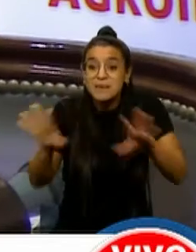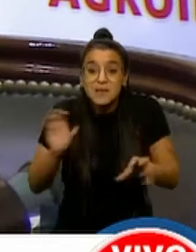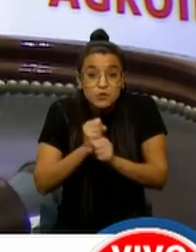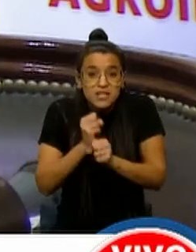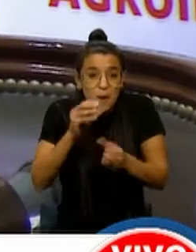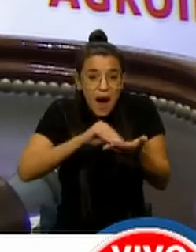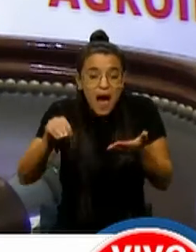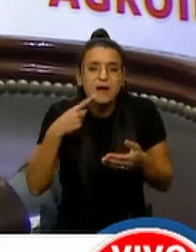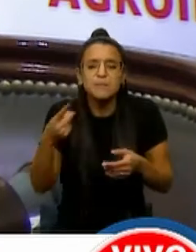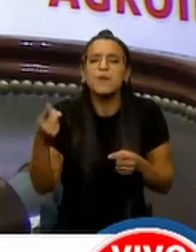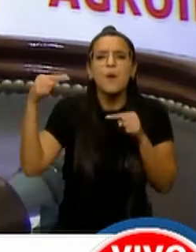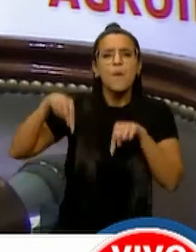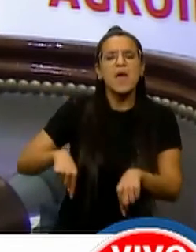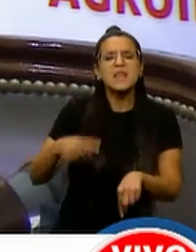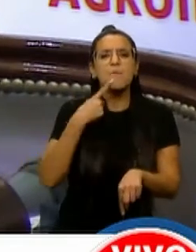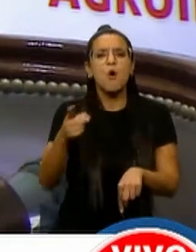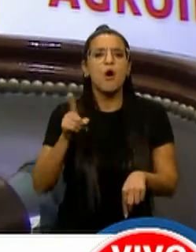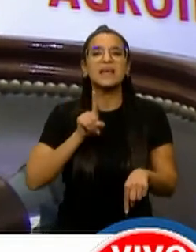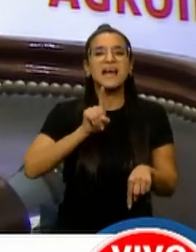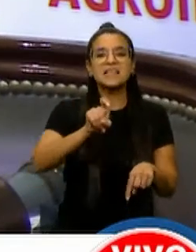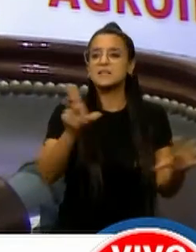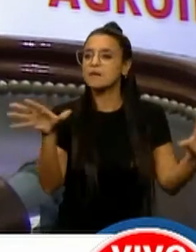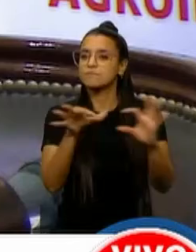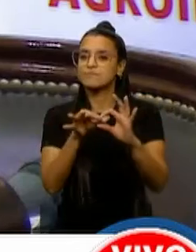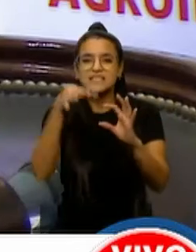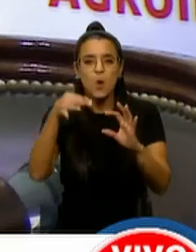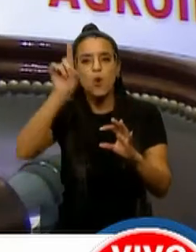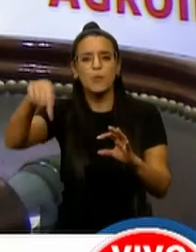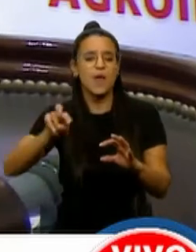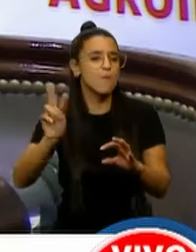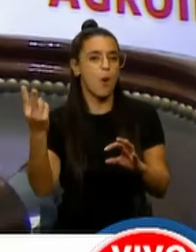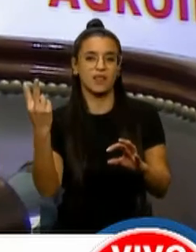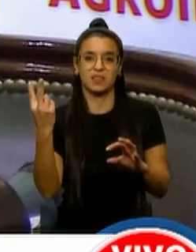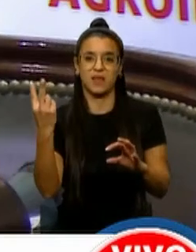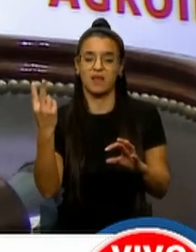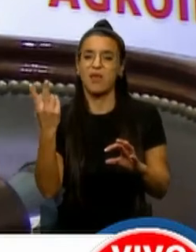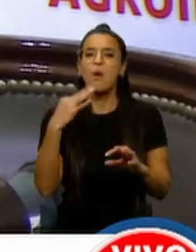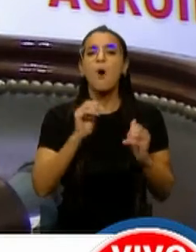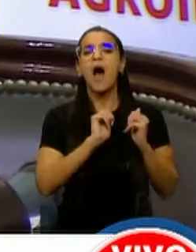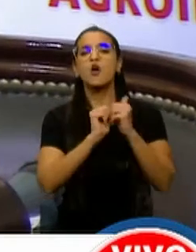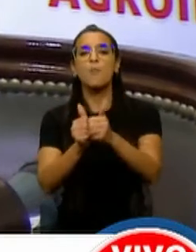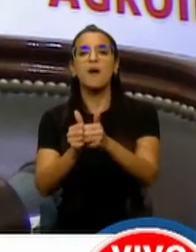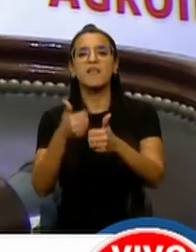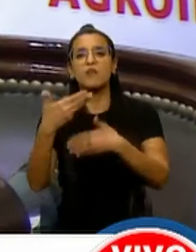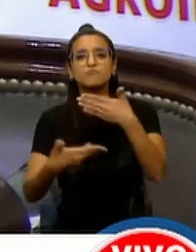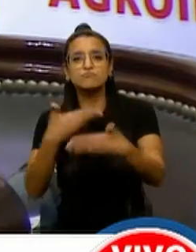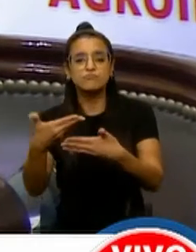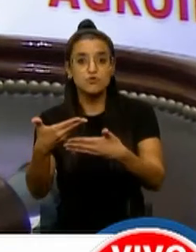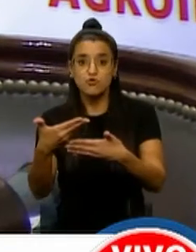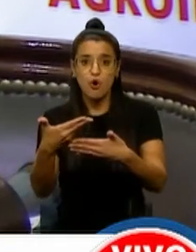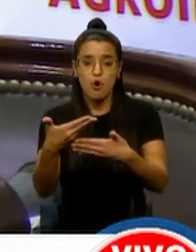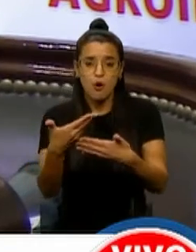prejuicio de la ligazón del cáncer con la muerte, a que teníamos que acompañar a personas para que continúen con